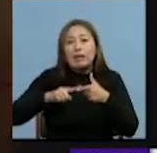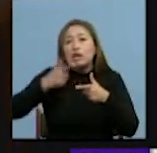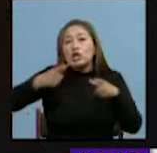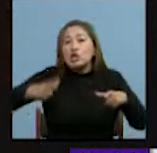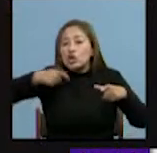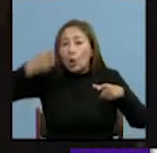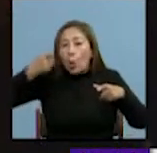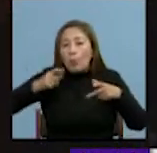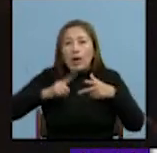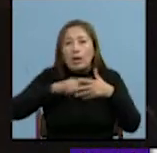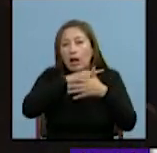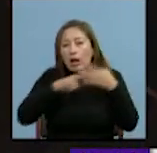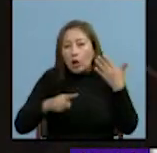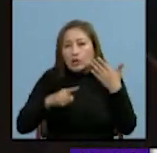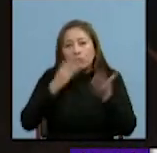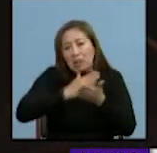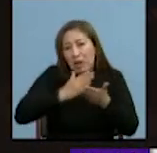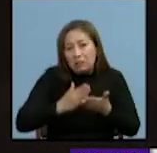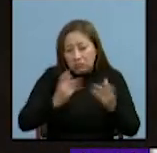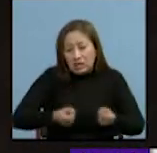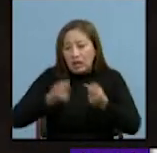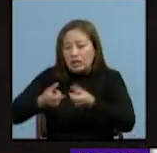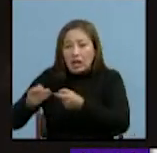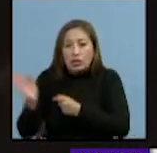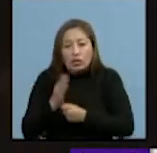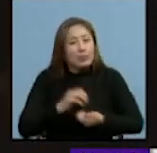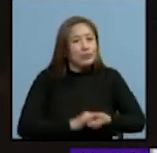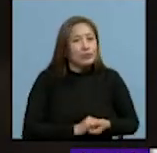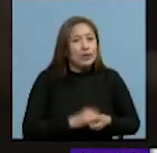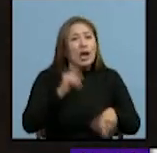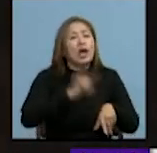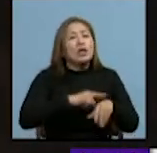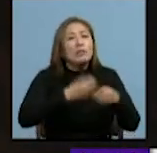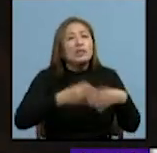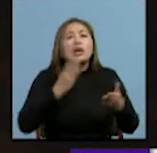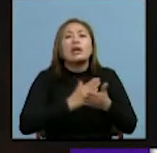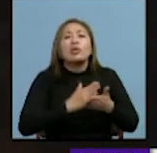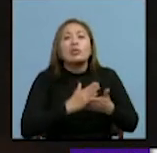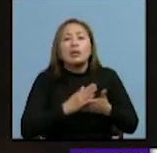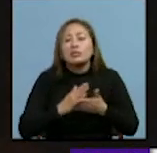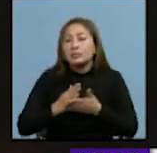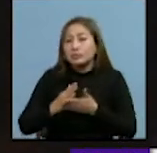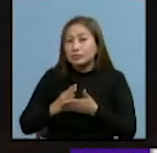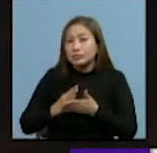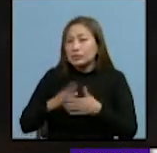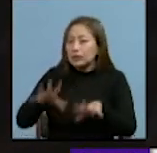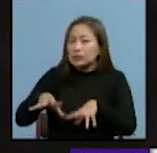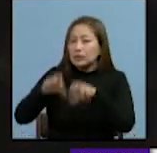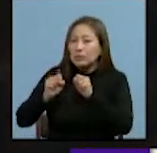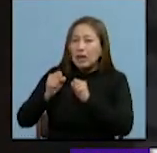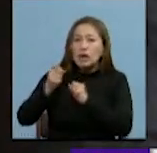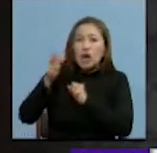sopa, todo lo que realmente lo que preparan las chicas, ¿no? ¿A qué hora empiezan a preparar las cosas, chicas? Muy temprano,